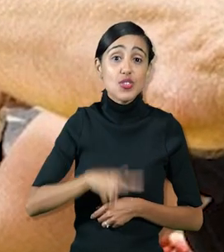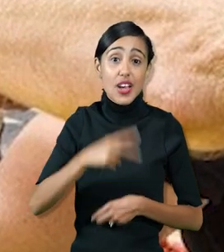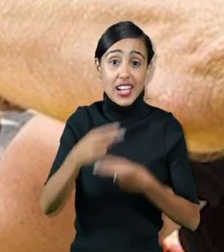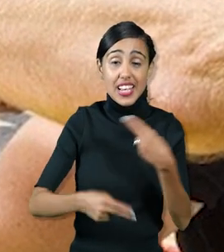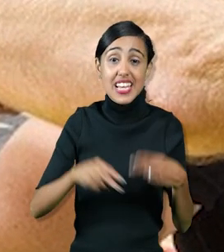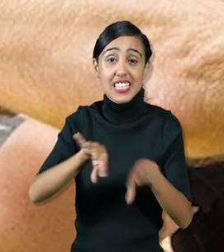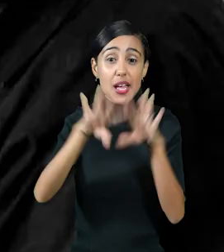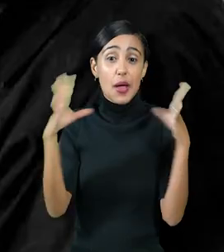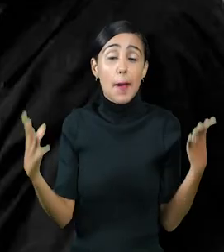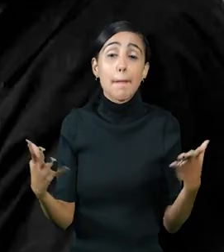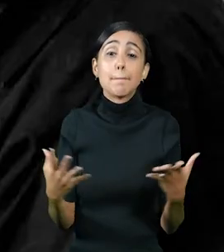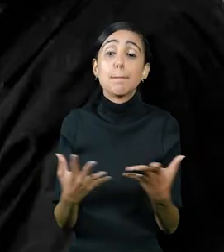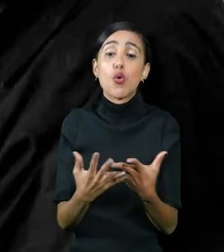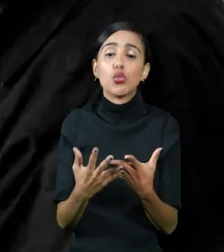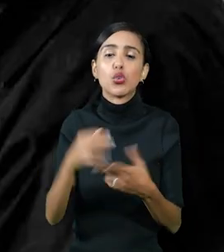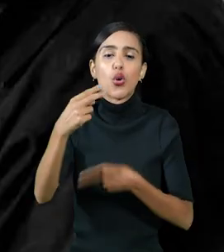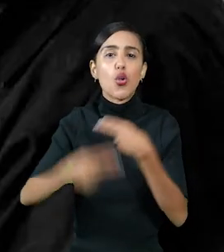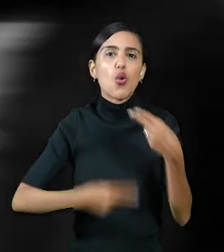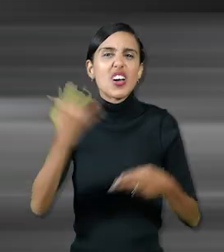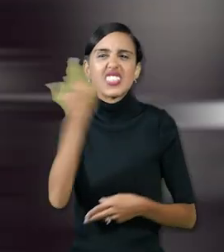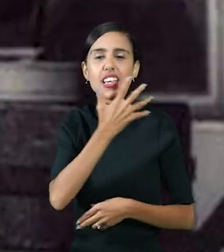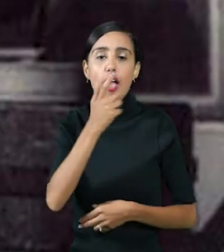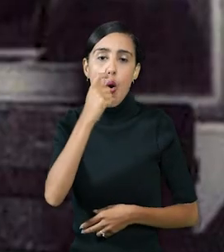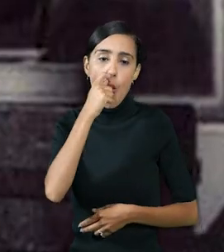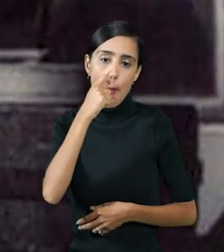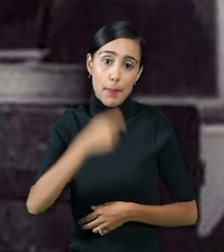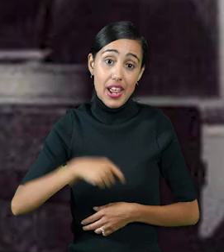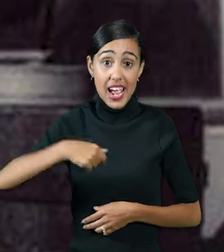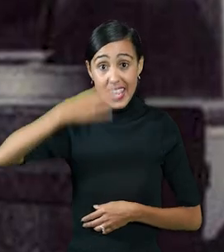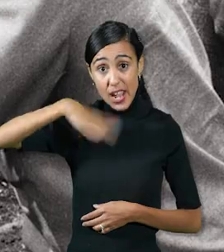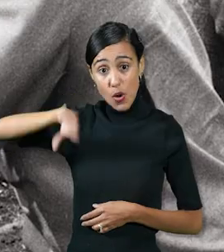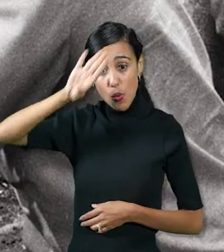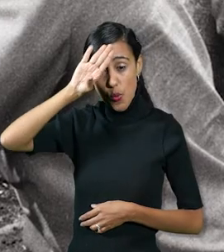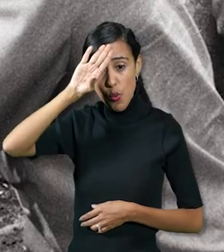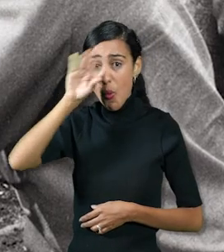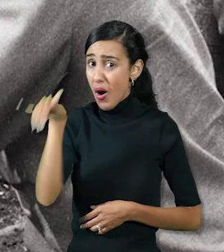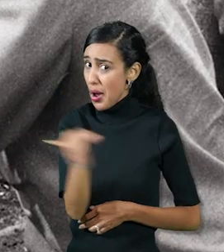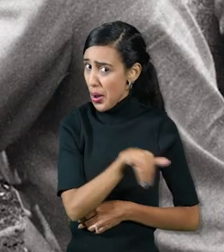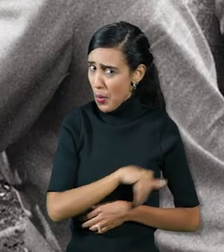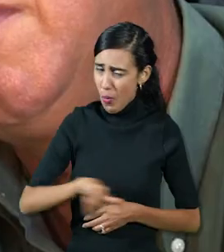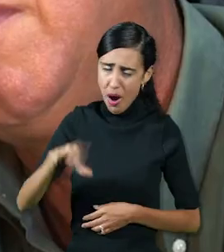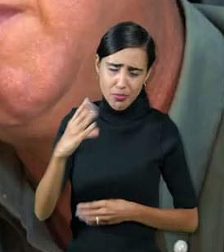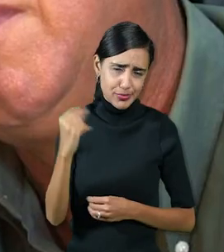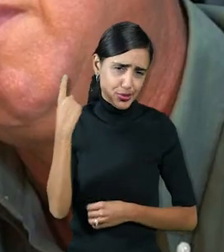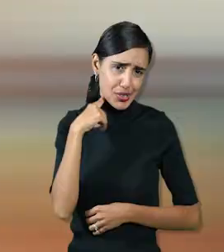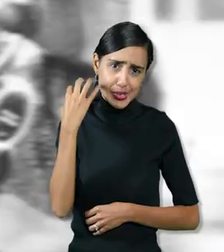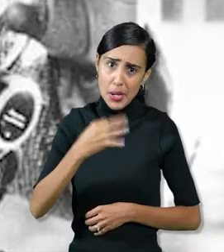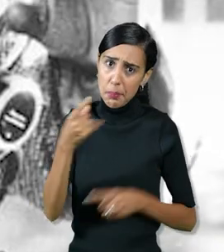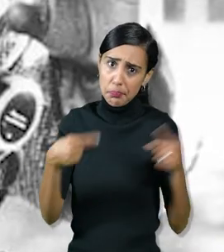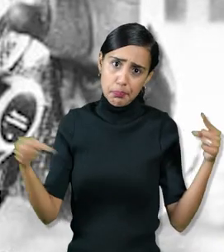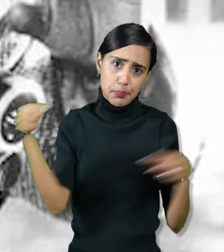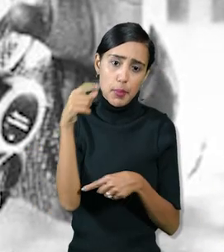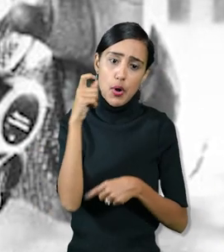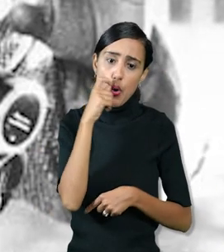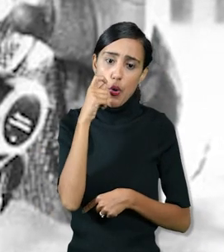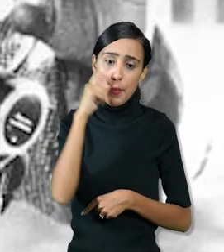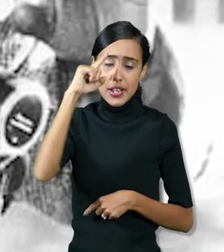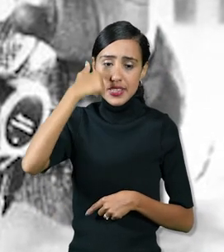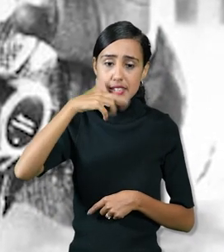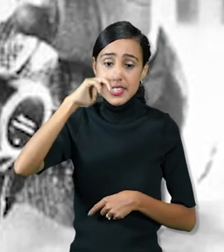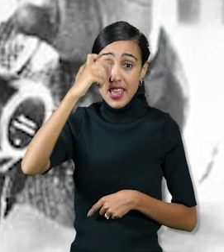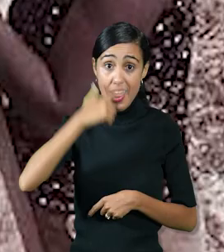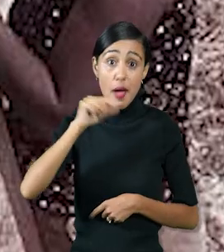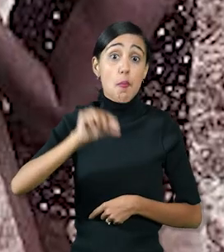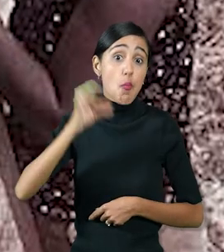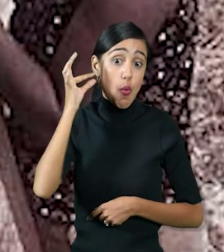está exclusivamente realizado por hombres. En Cuba, ha ocurrido lo mismo por décadas. Sara Gómez es